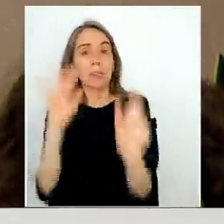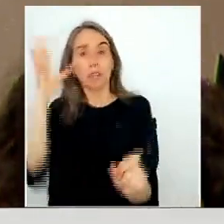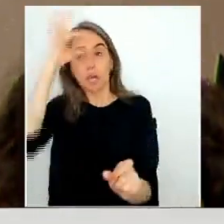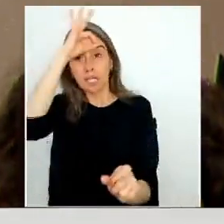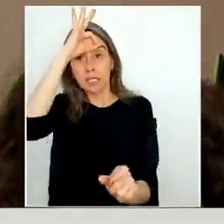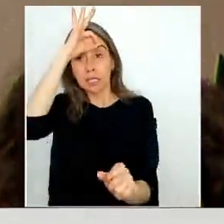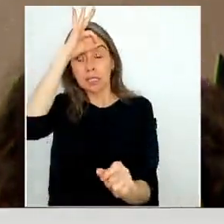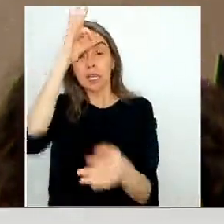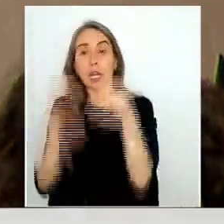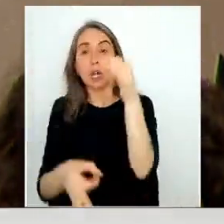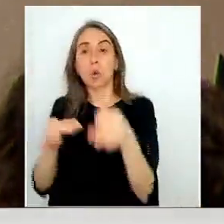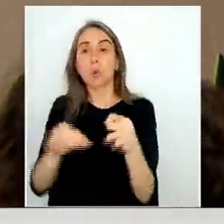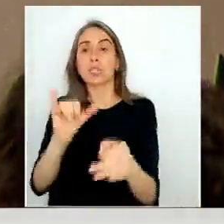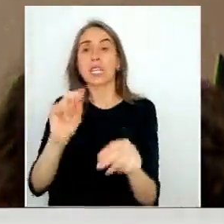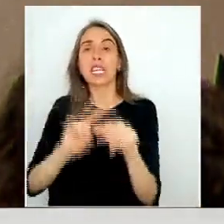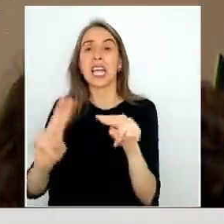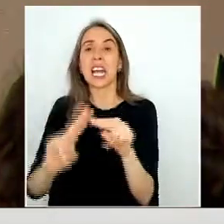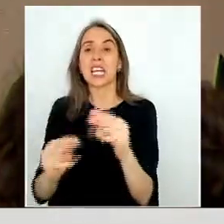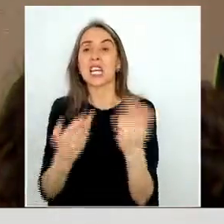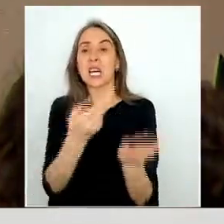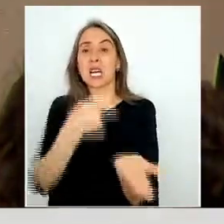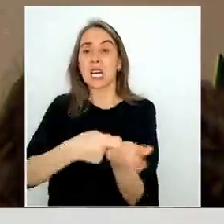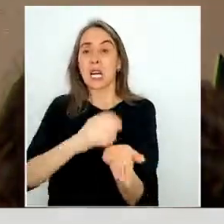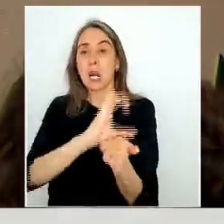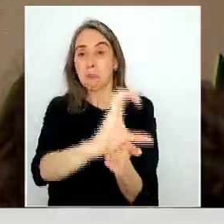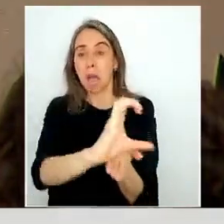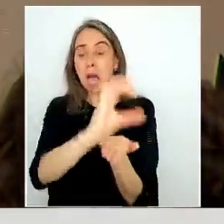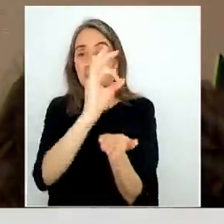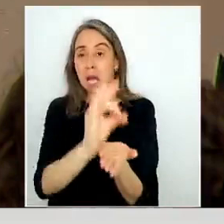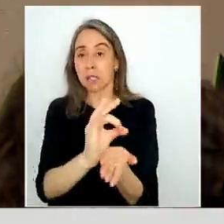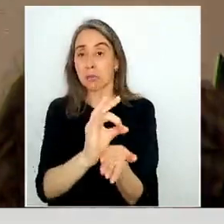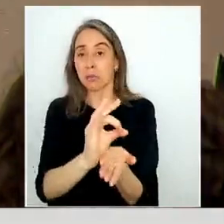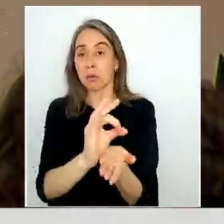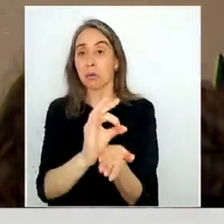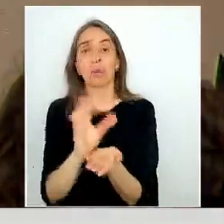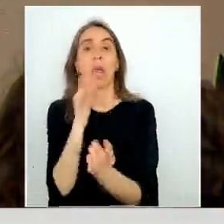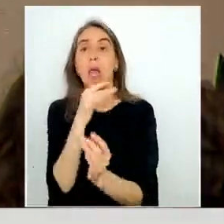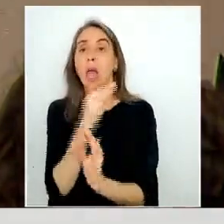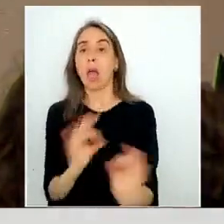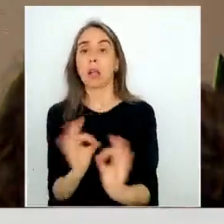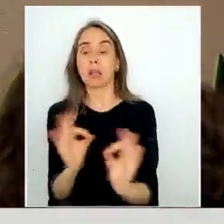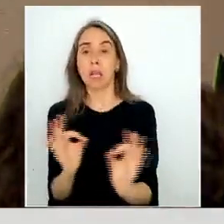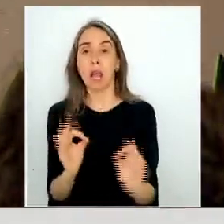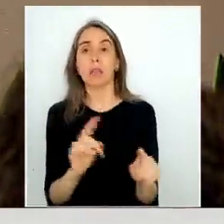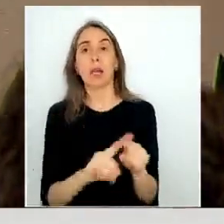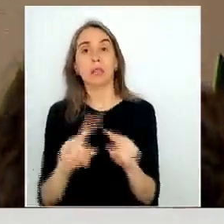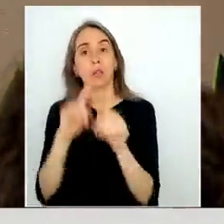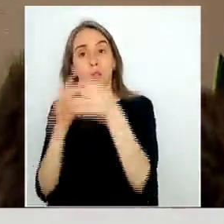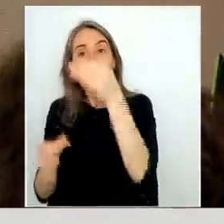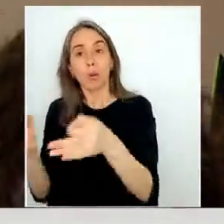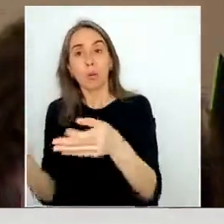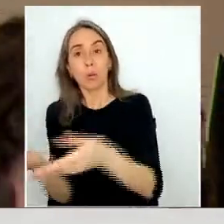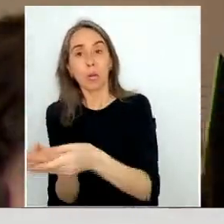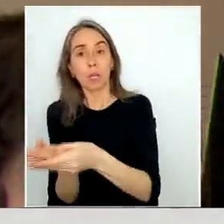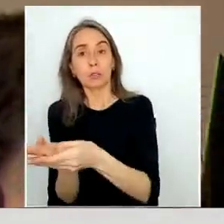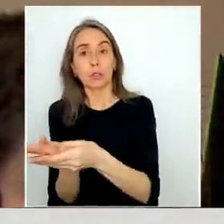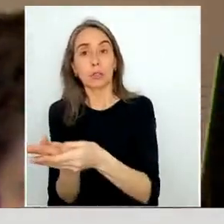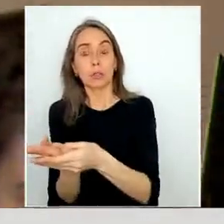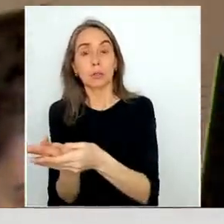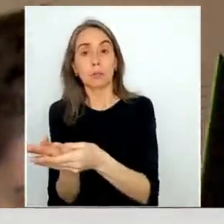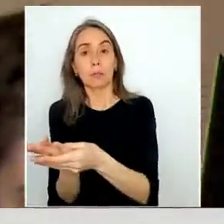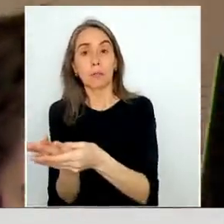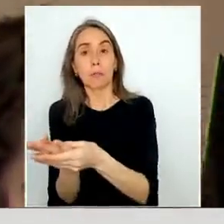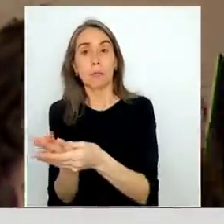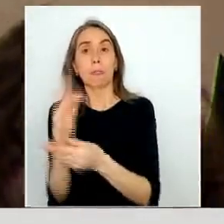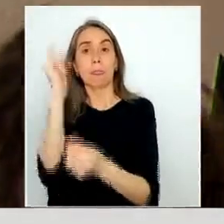eh digámoslo con toda su letra esto no ha ocurrido en varios de los casos y que han sido de connotación nacional donde los